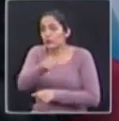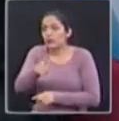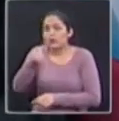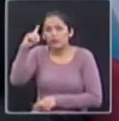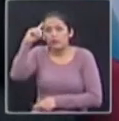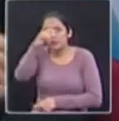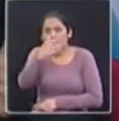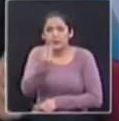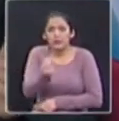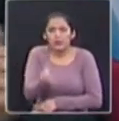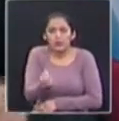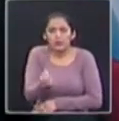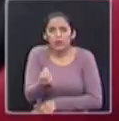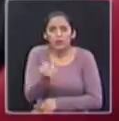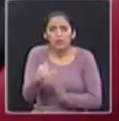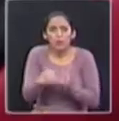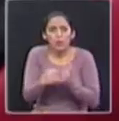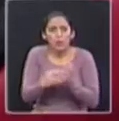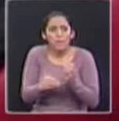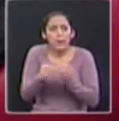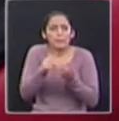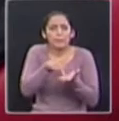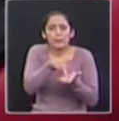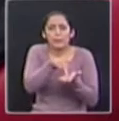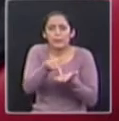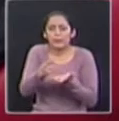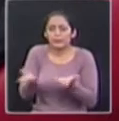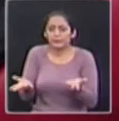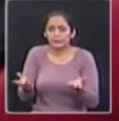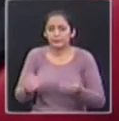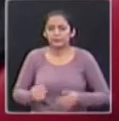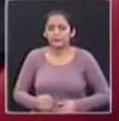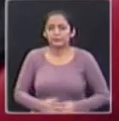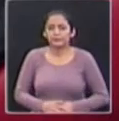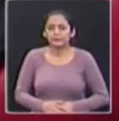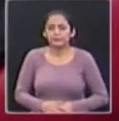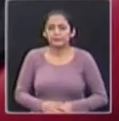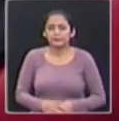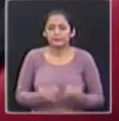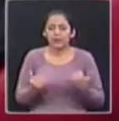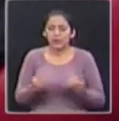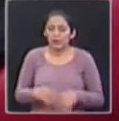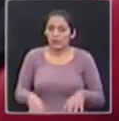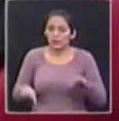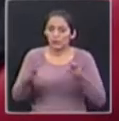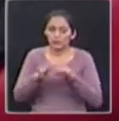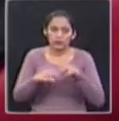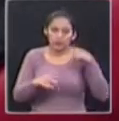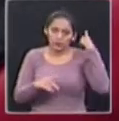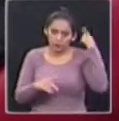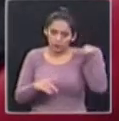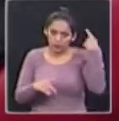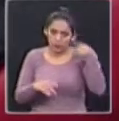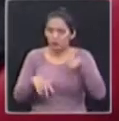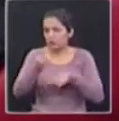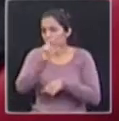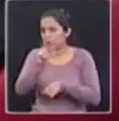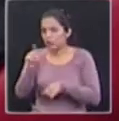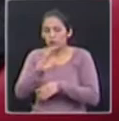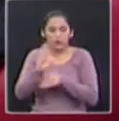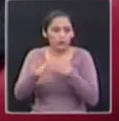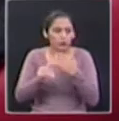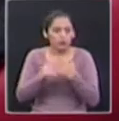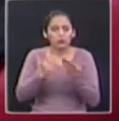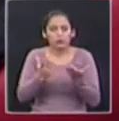para dárselo al estado para que pueda seguir gastar que en una situación económica grave la medida debe ser de ambos lados no solamente para bien puestos sino también